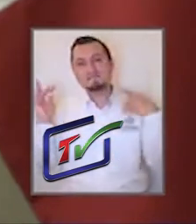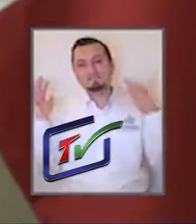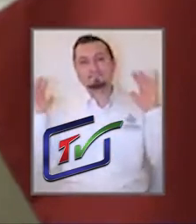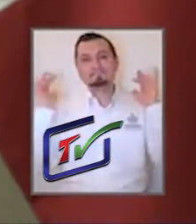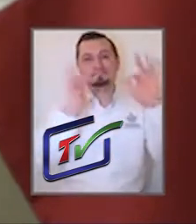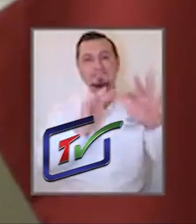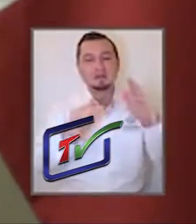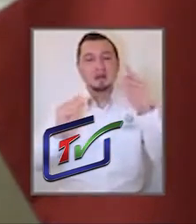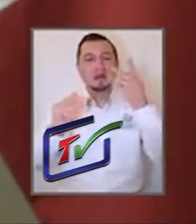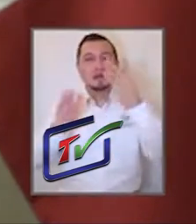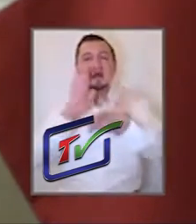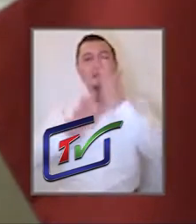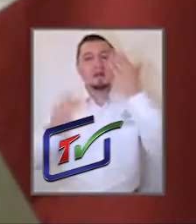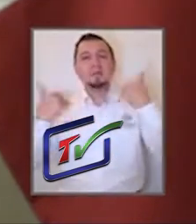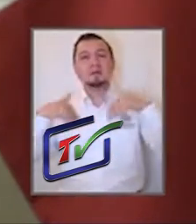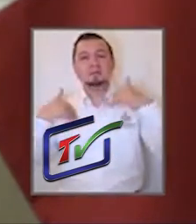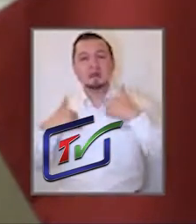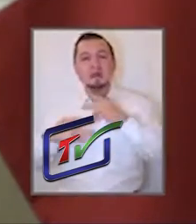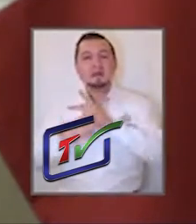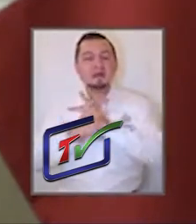a abarrotar el fin de semana